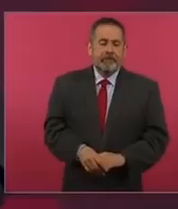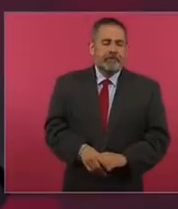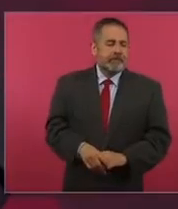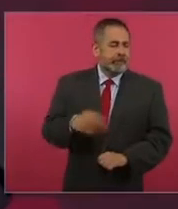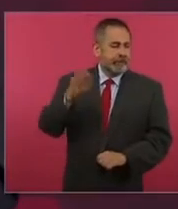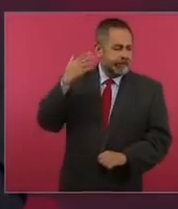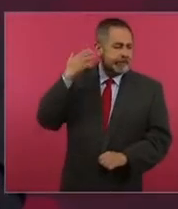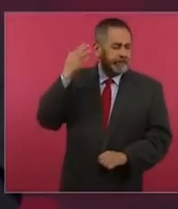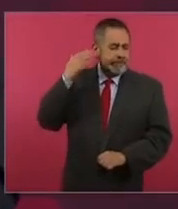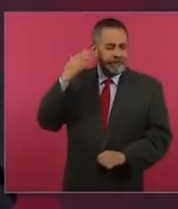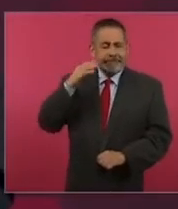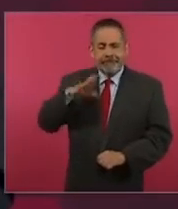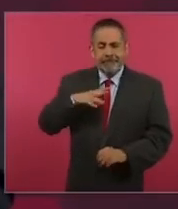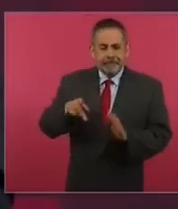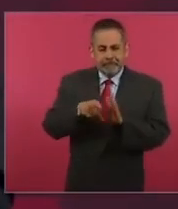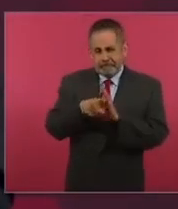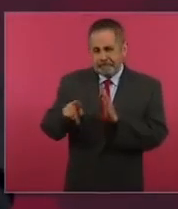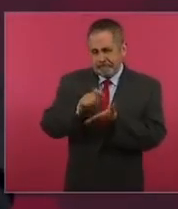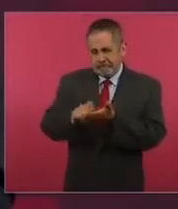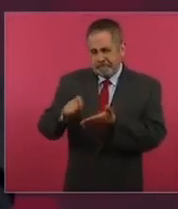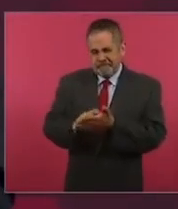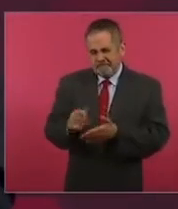periodista muy bueno